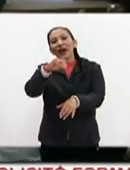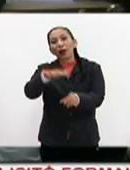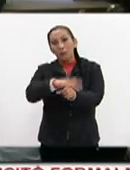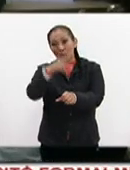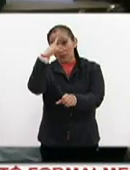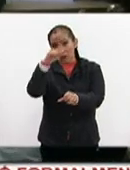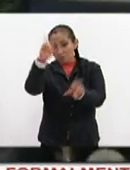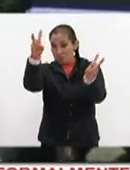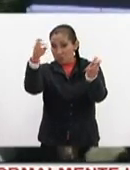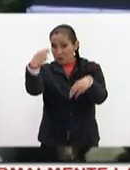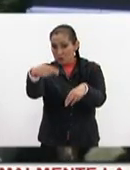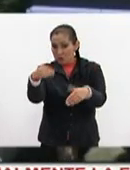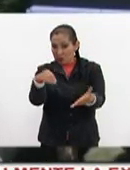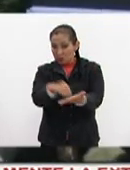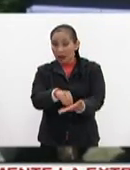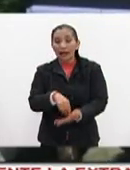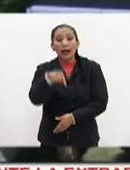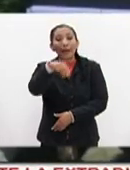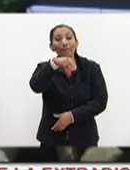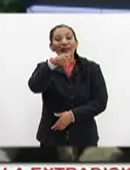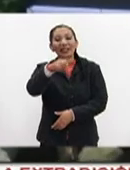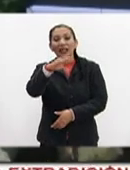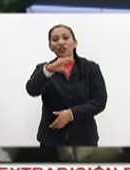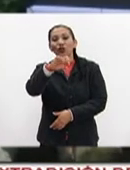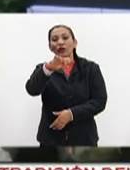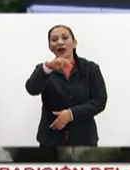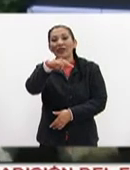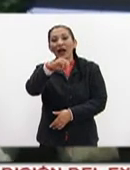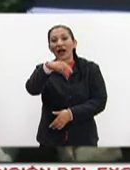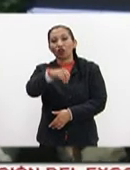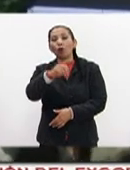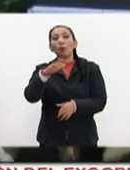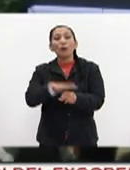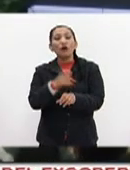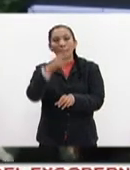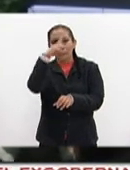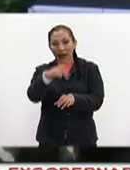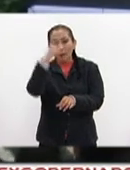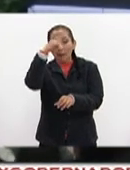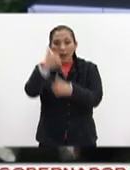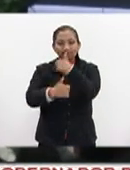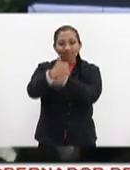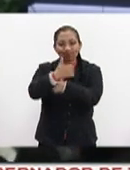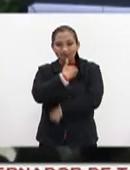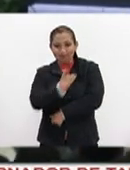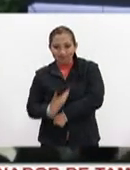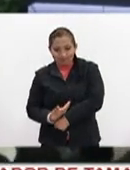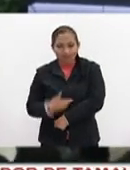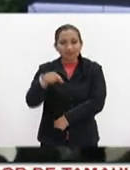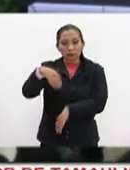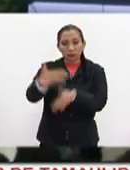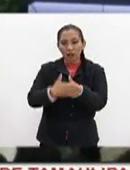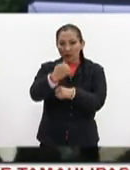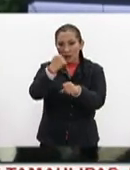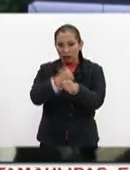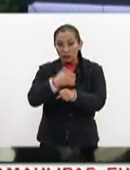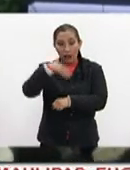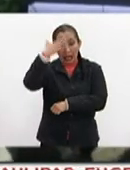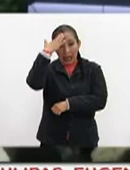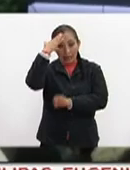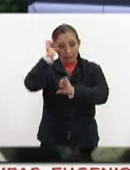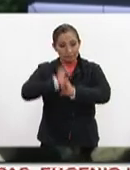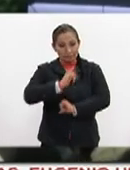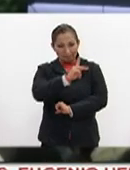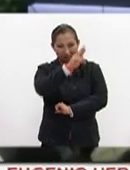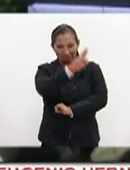México, así la nombraron, MID Ciudadano por México, para competir por la presidencia de la República el próximo año. El líder nacional